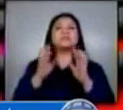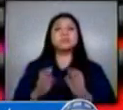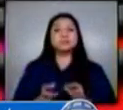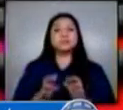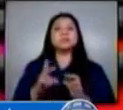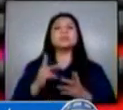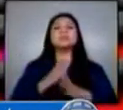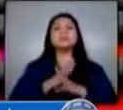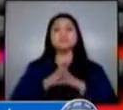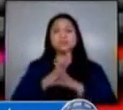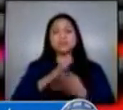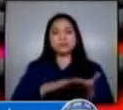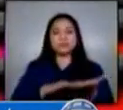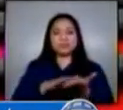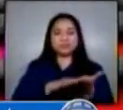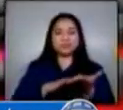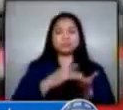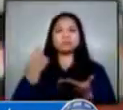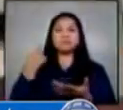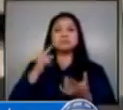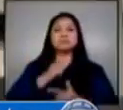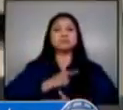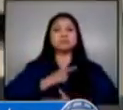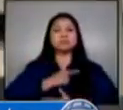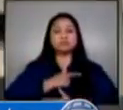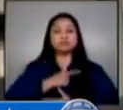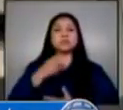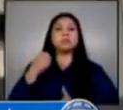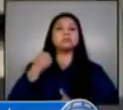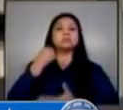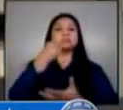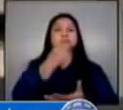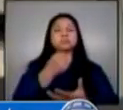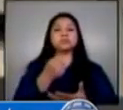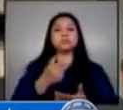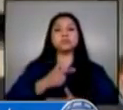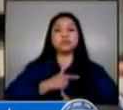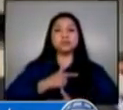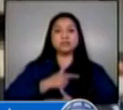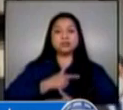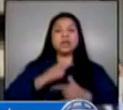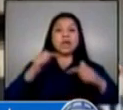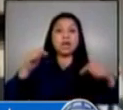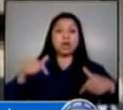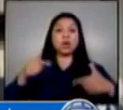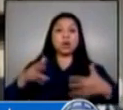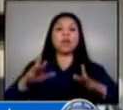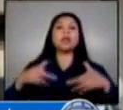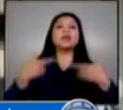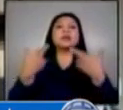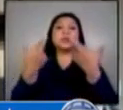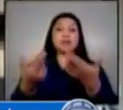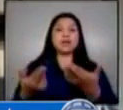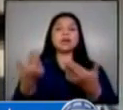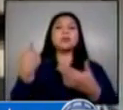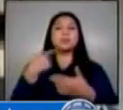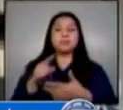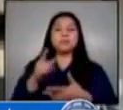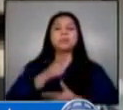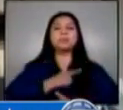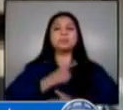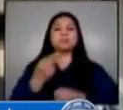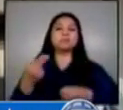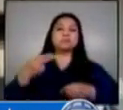seguro médico a los juzgados la bolsa del soldado que un regalo para los soldados que se